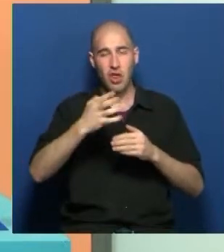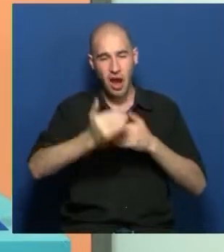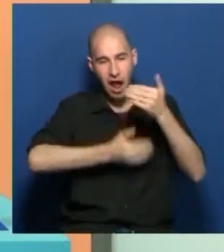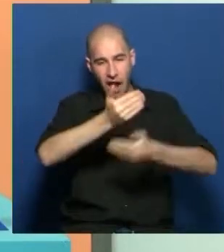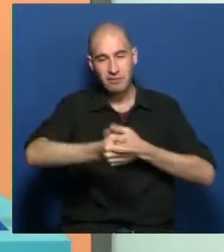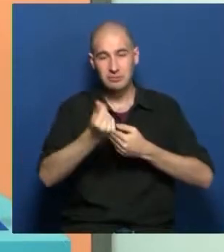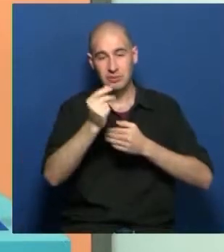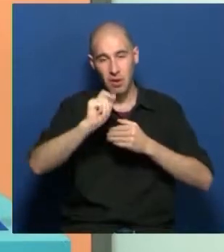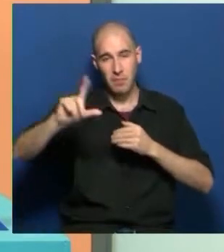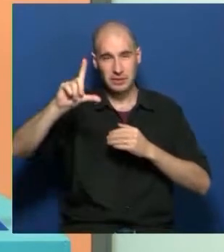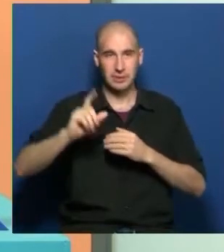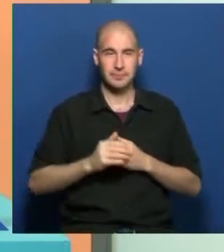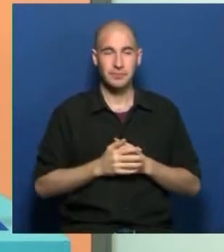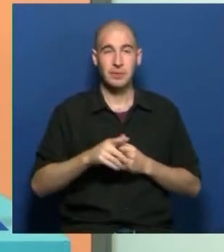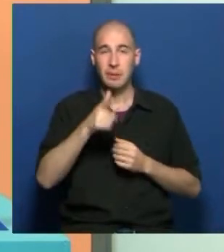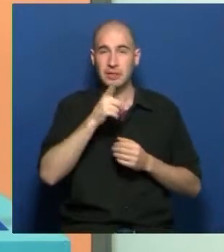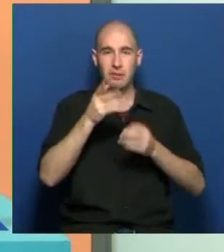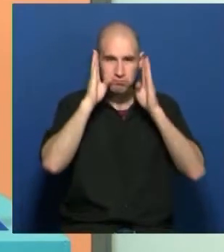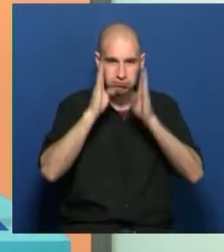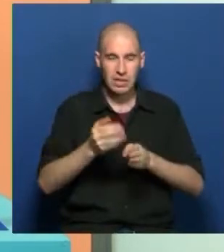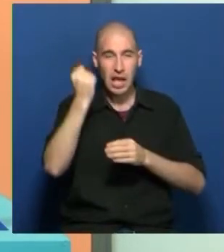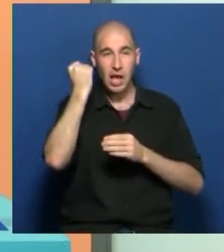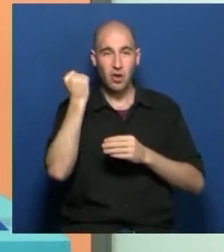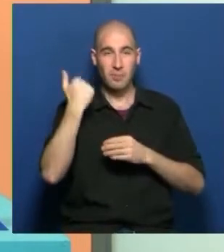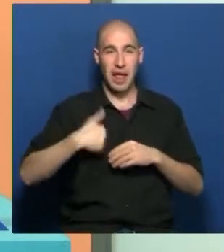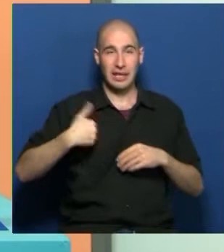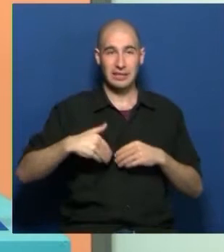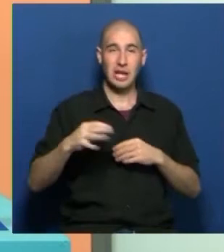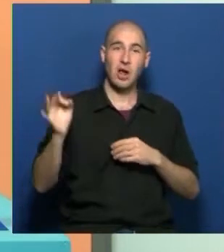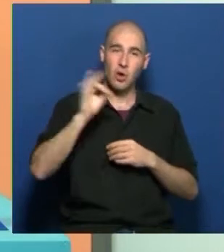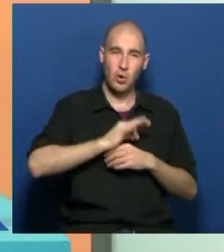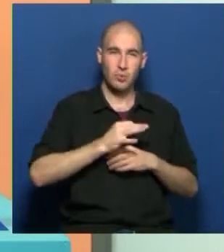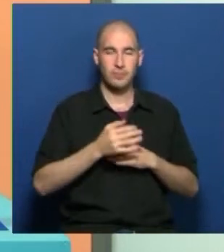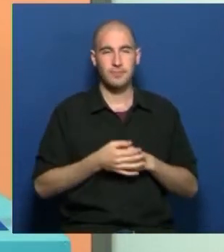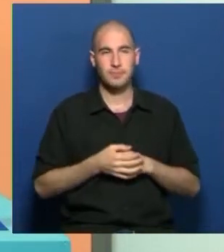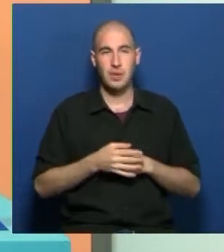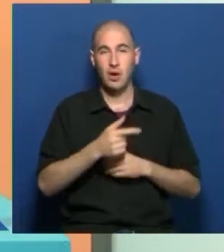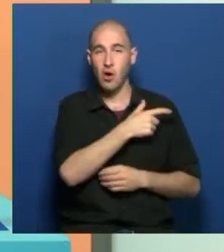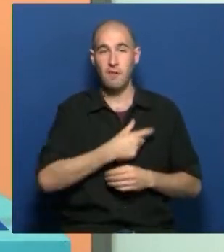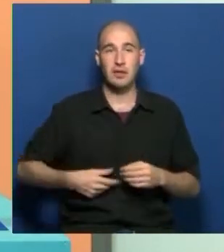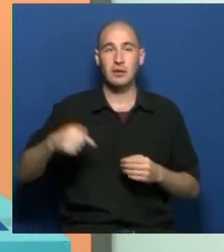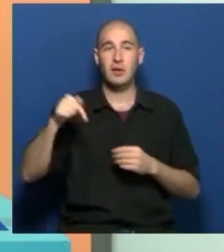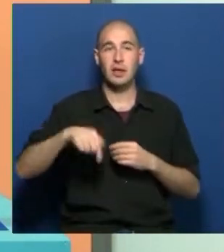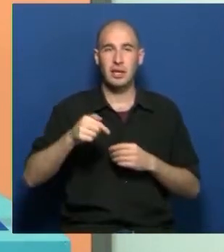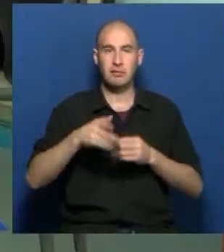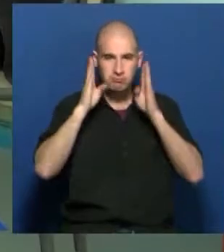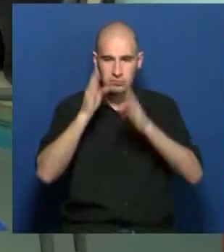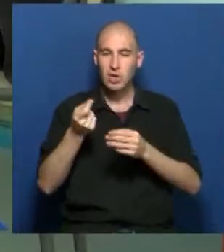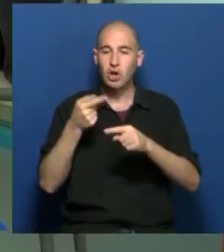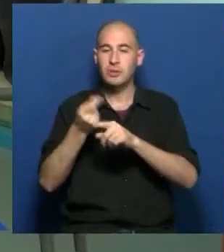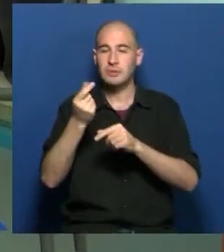dólar sobre la inflación. Y hoy creo que el principal foco que tiene la economía argentina, o por lo menos el gobierno, es atacar la